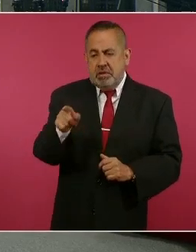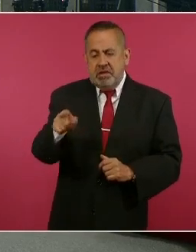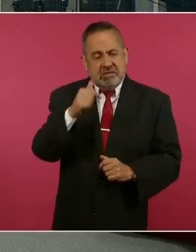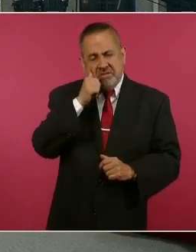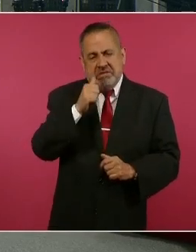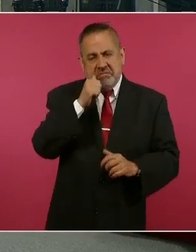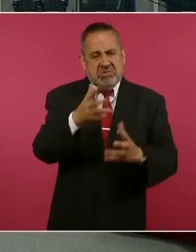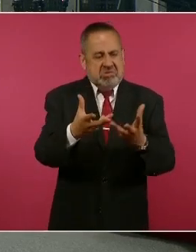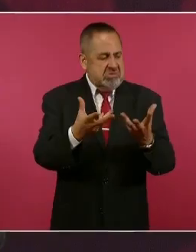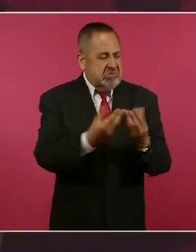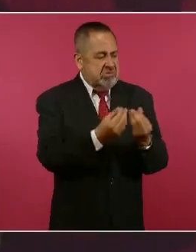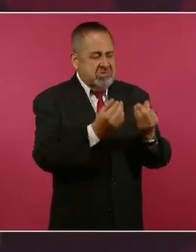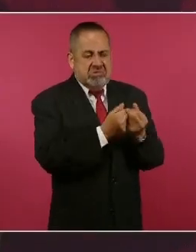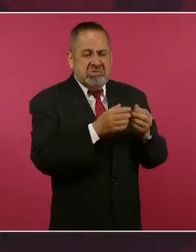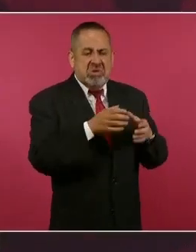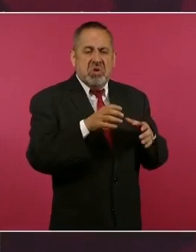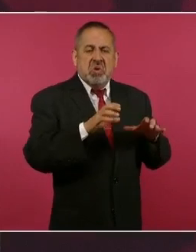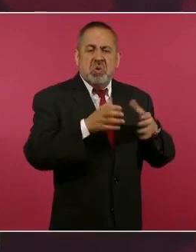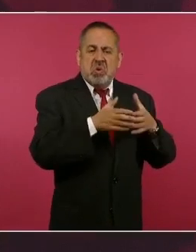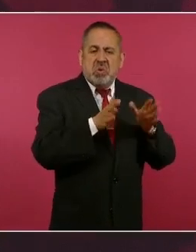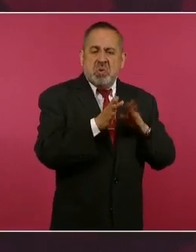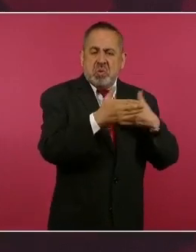conservadora y antidemocrática,